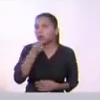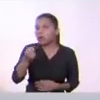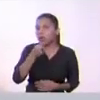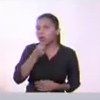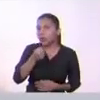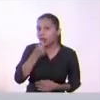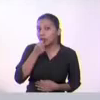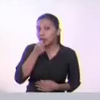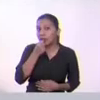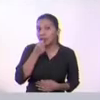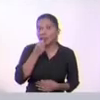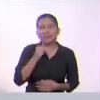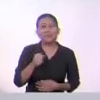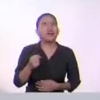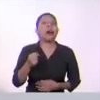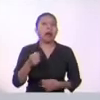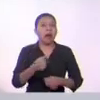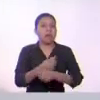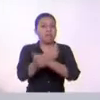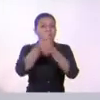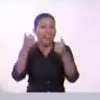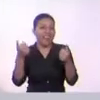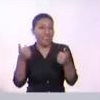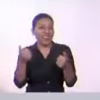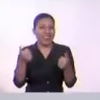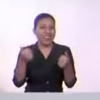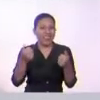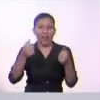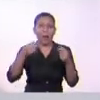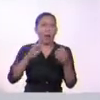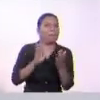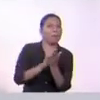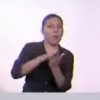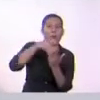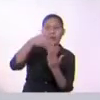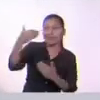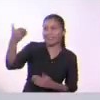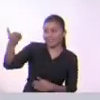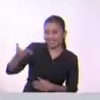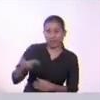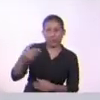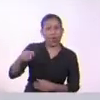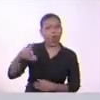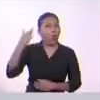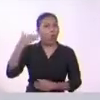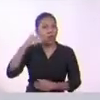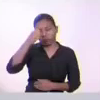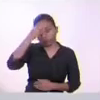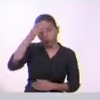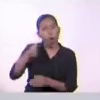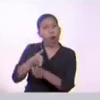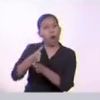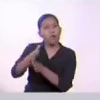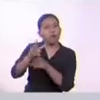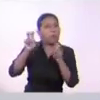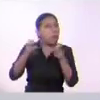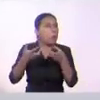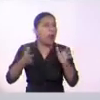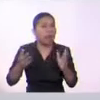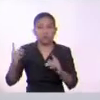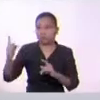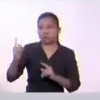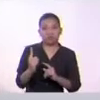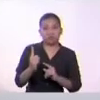revistas matutinas, donde se invita a una persona experta o conocedora de un tema